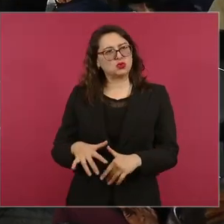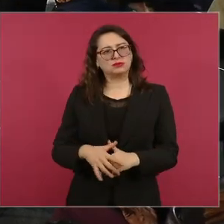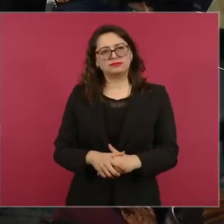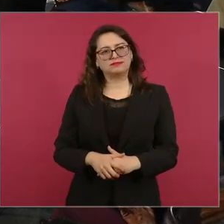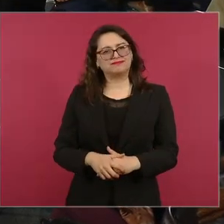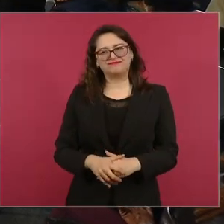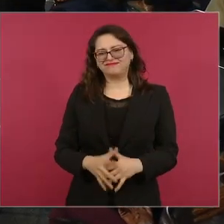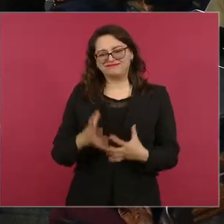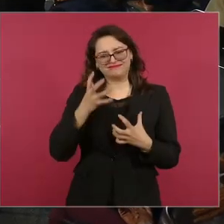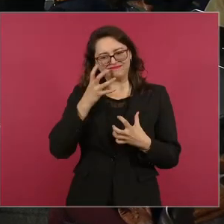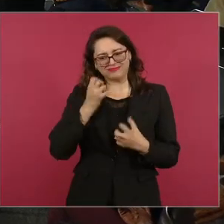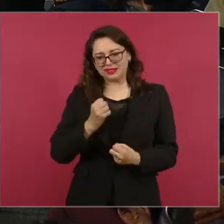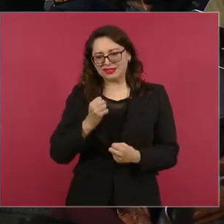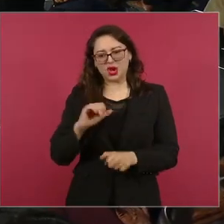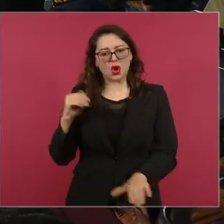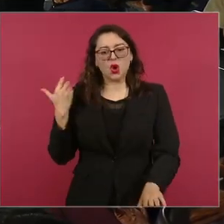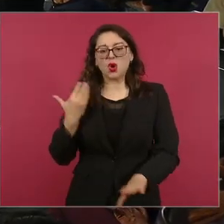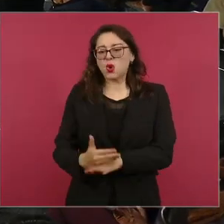inhumano,